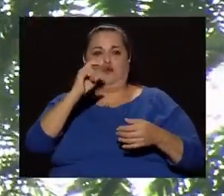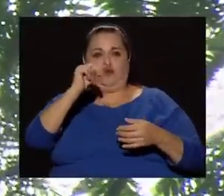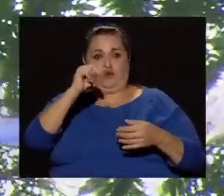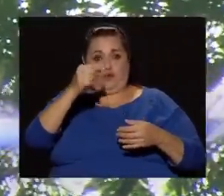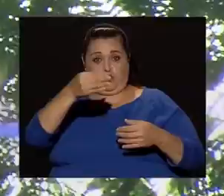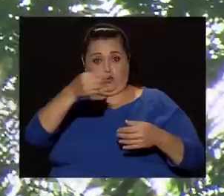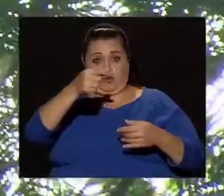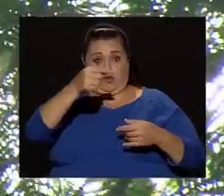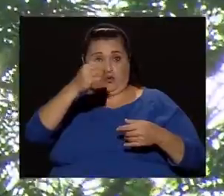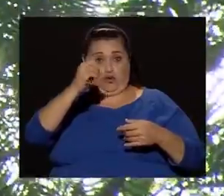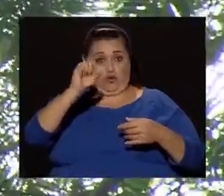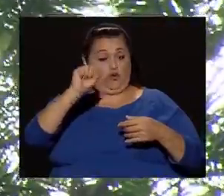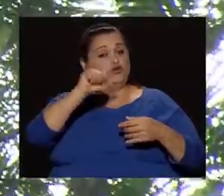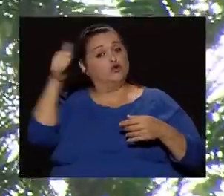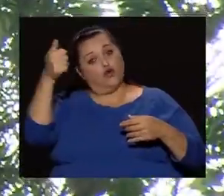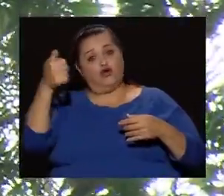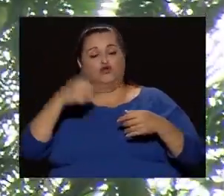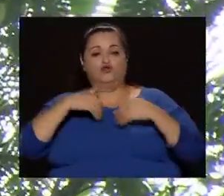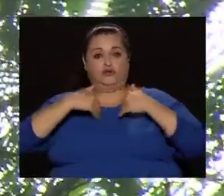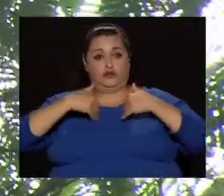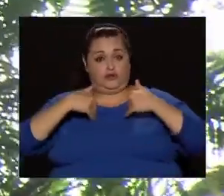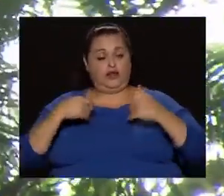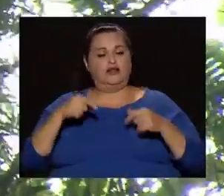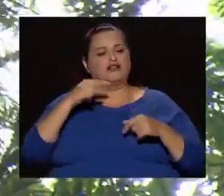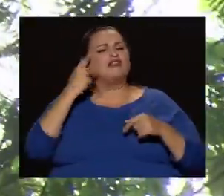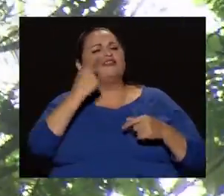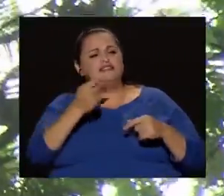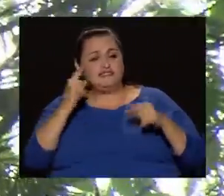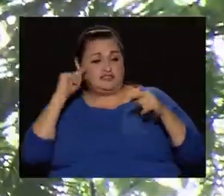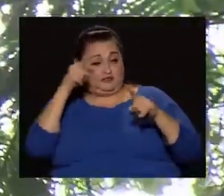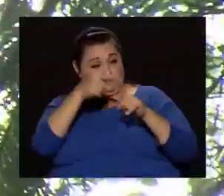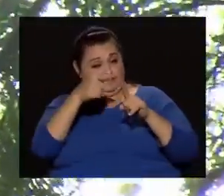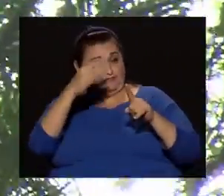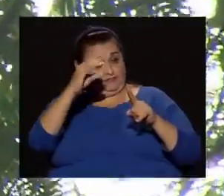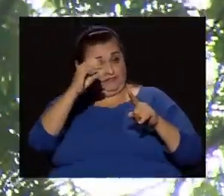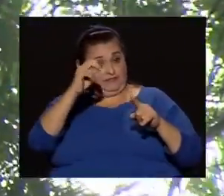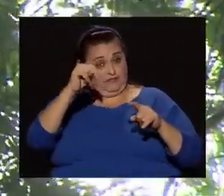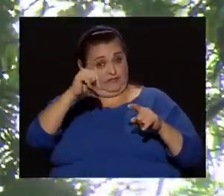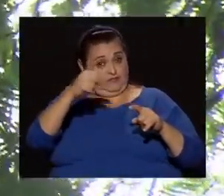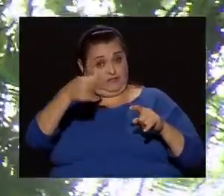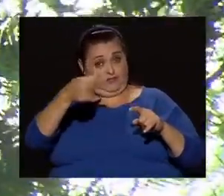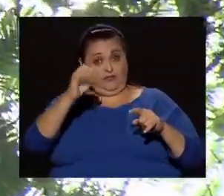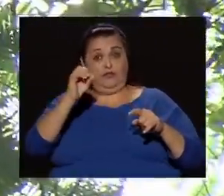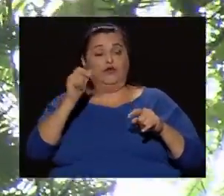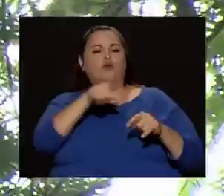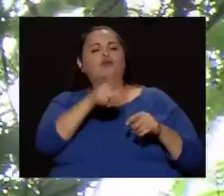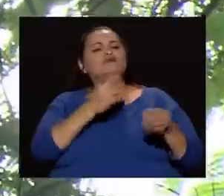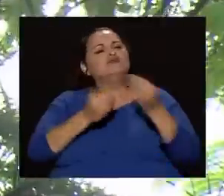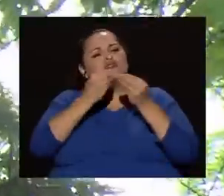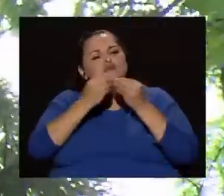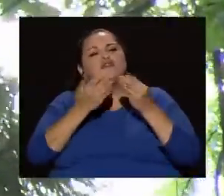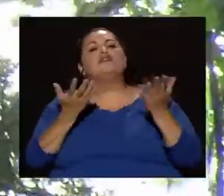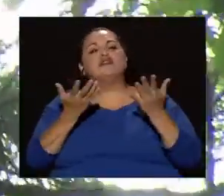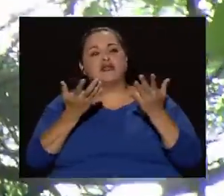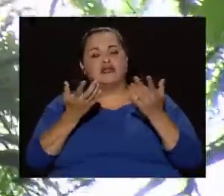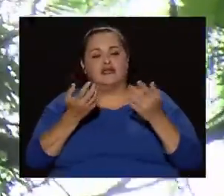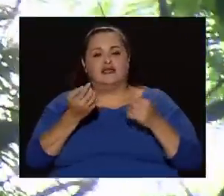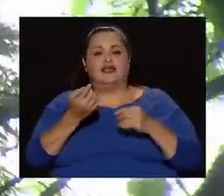el Congo, se alimenta exclusivamente de materia vegetal. Es algo que también lo diferencia de otros